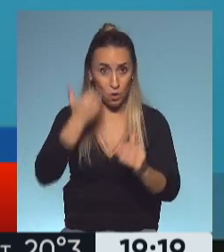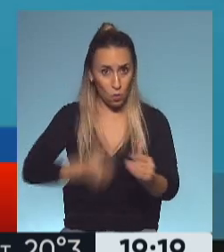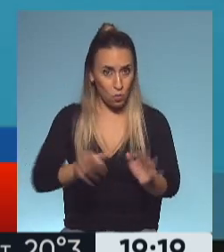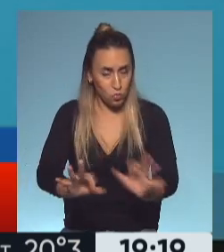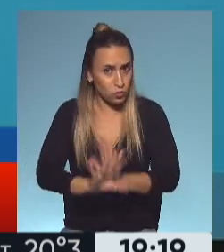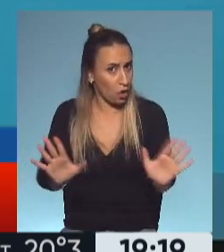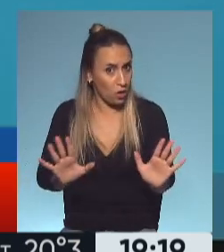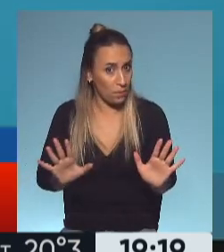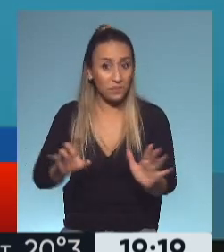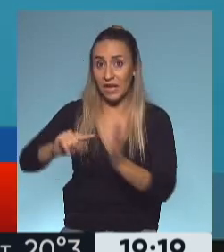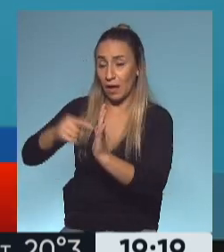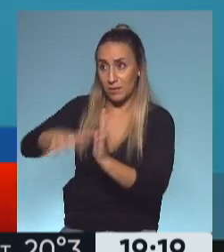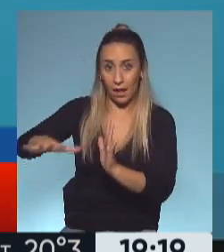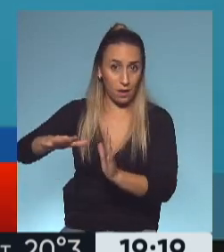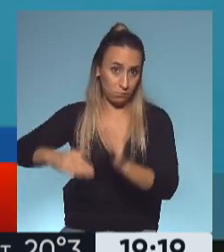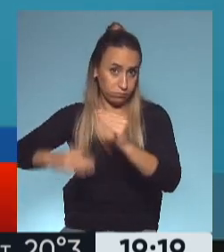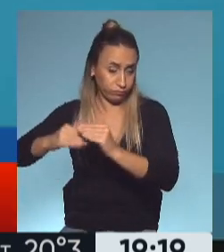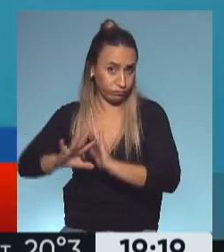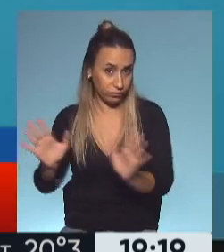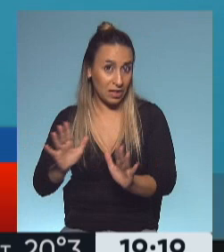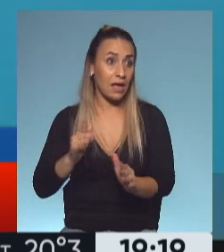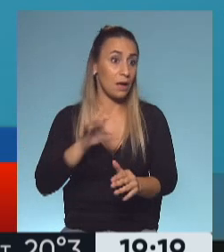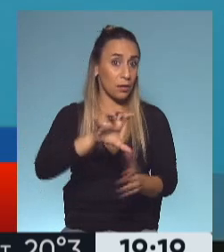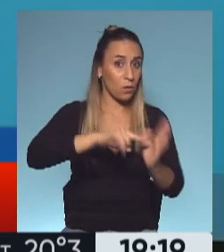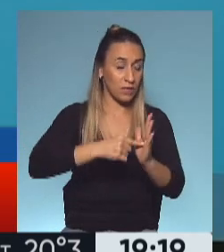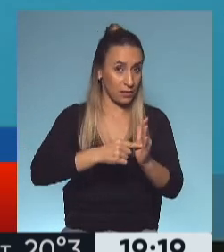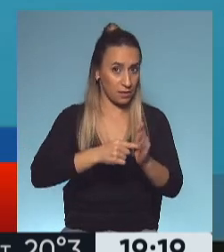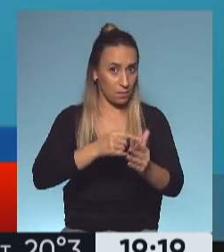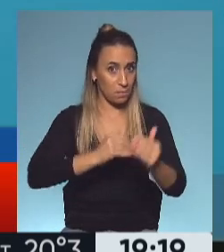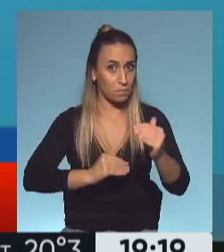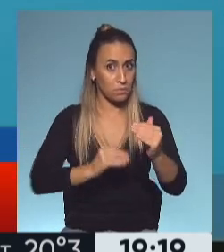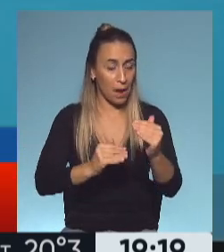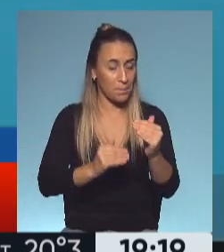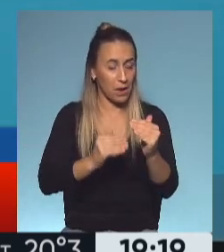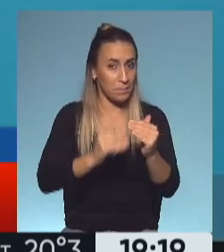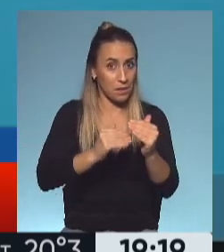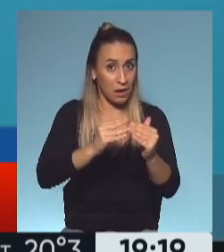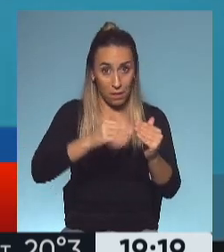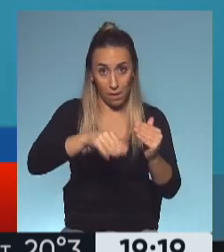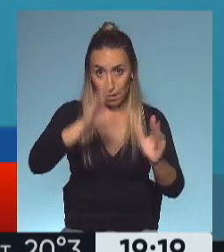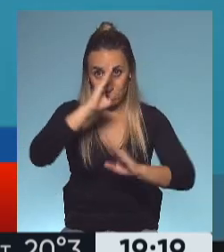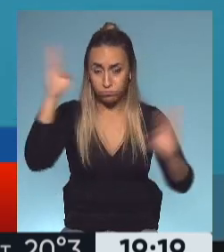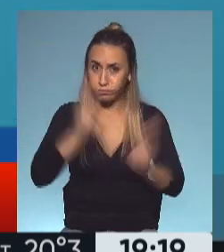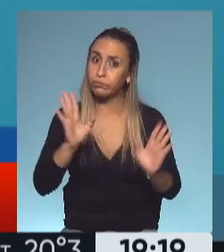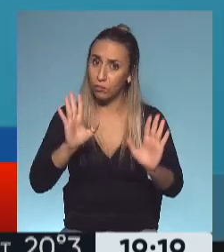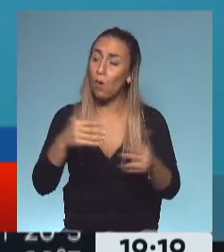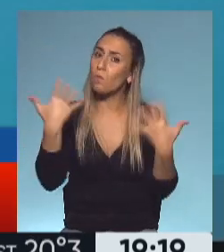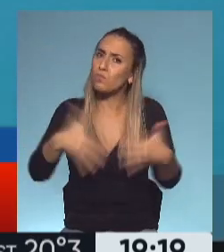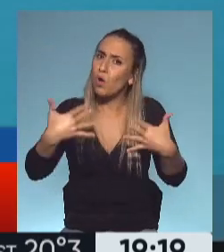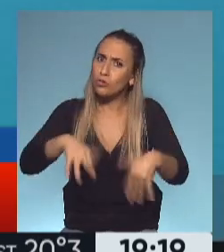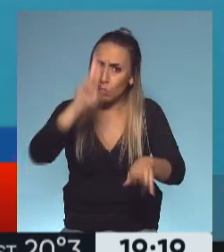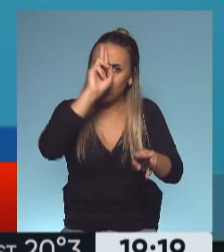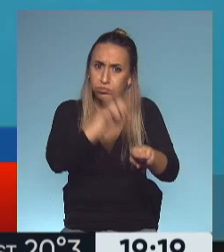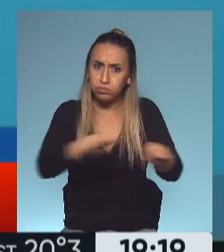ciudad excedido, en la provincia avanzando. Son niveles de ocupación altísimos, el sistema está en